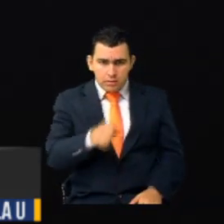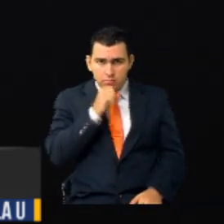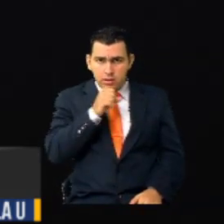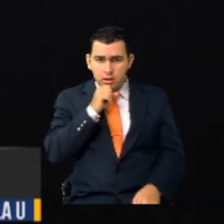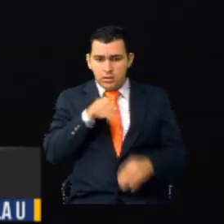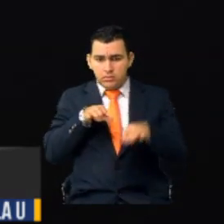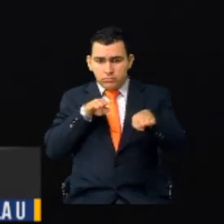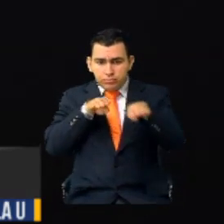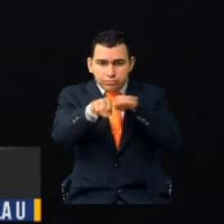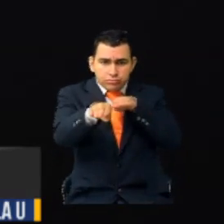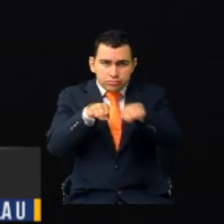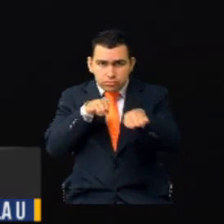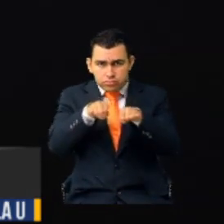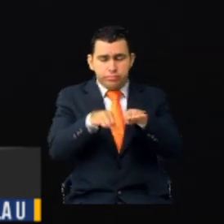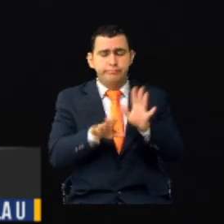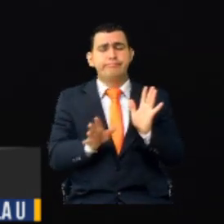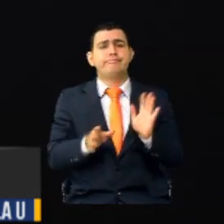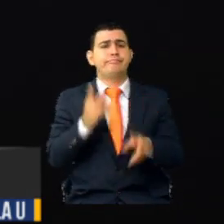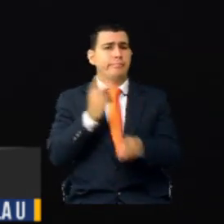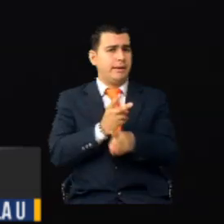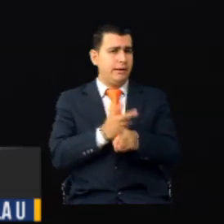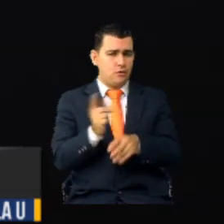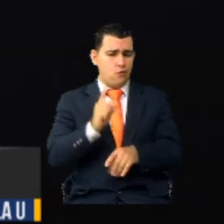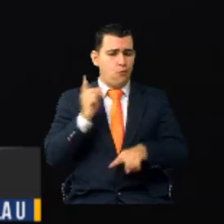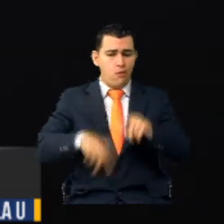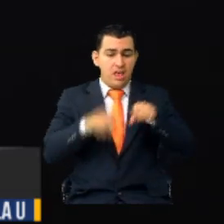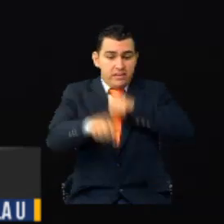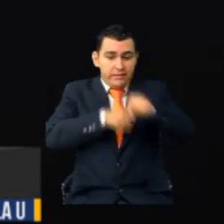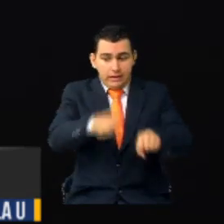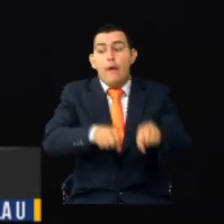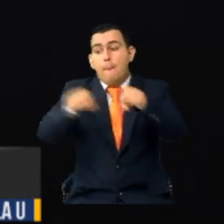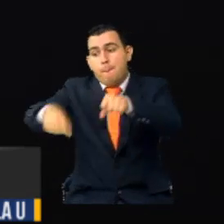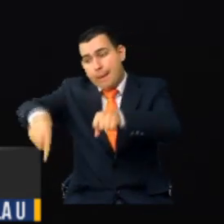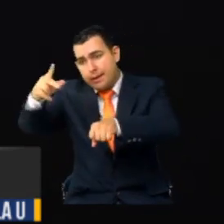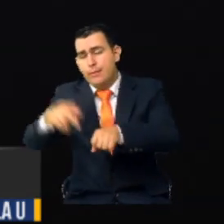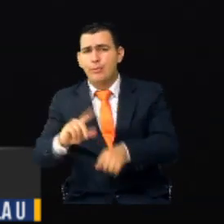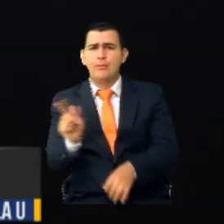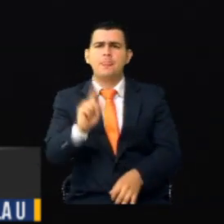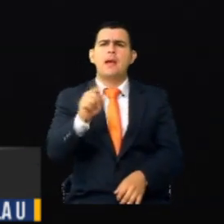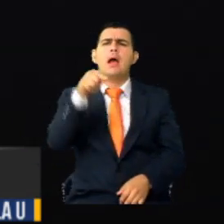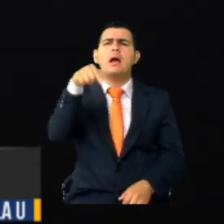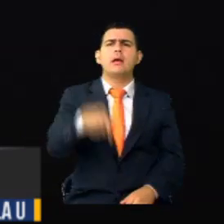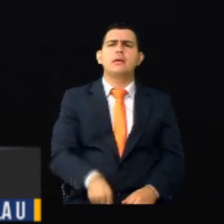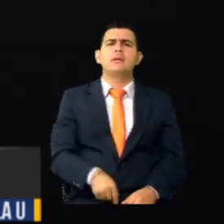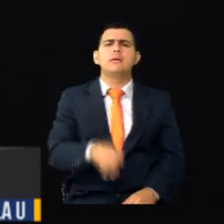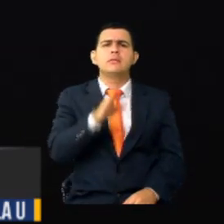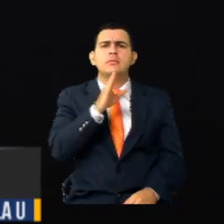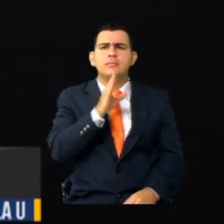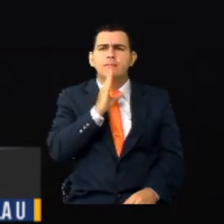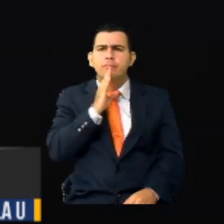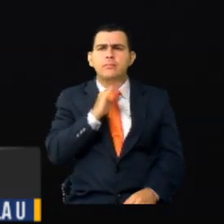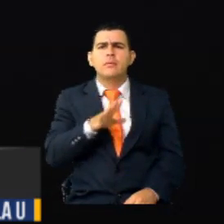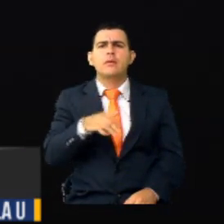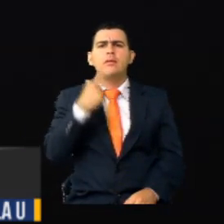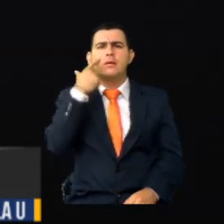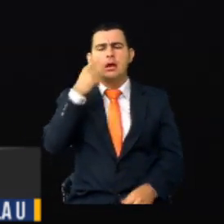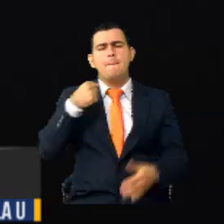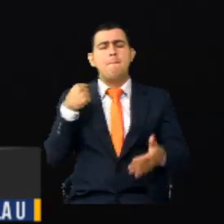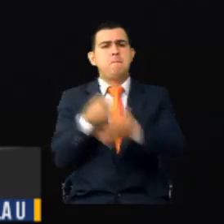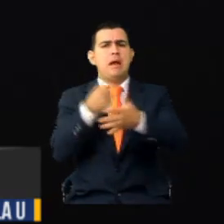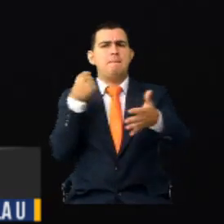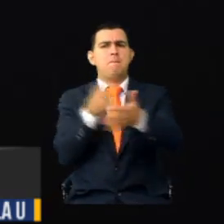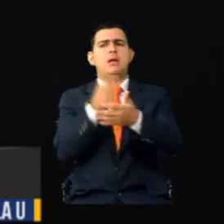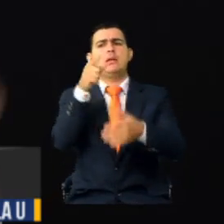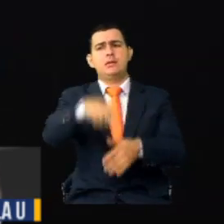términos de movilidad. La más alta tasa de muertes que tiene Barranca Bermeja después de los homicidios son los accidentes